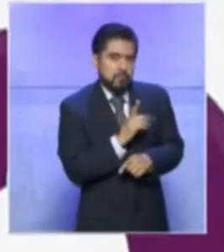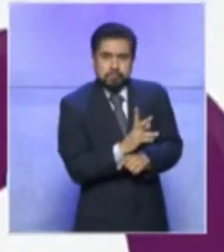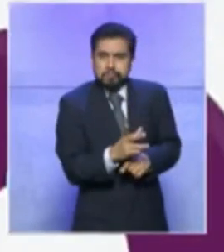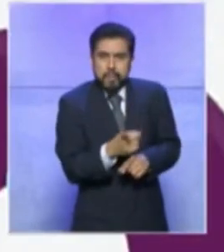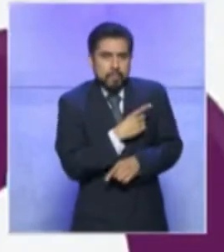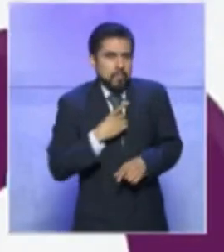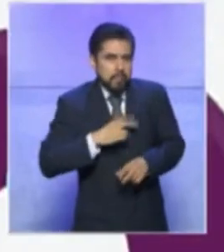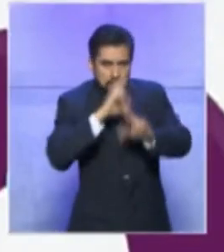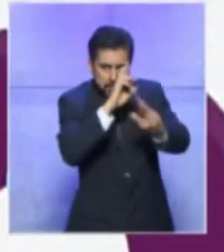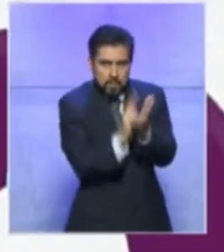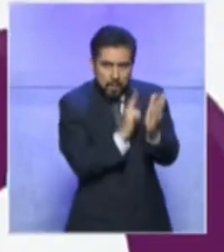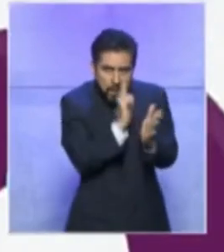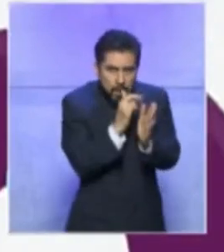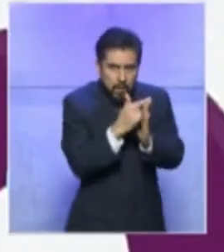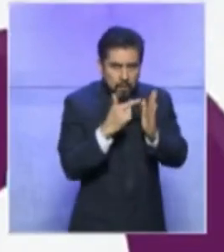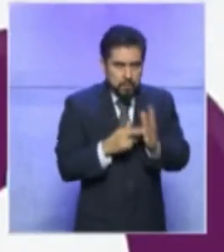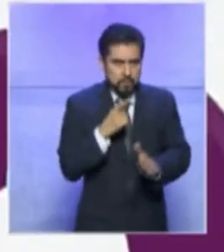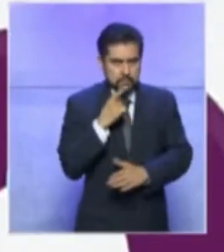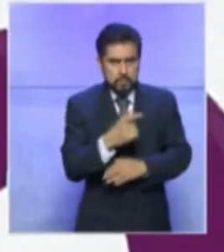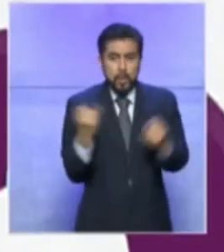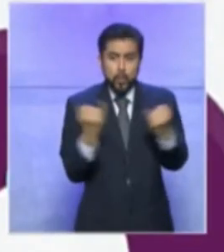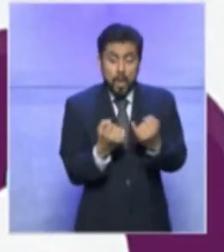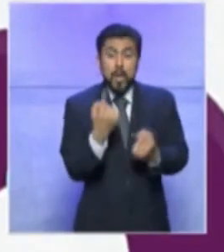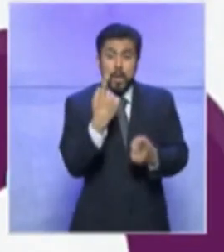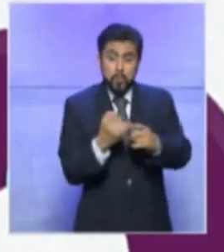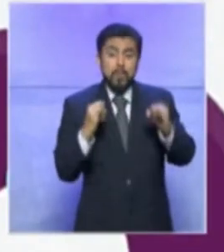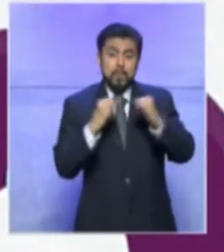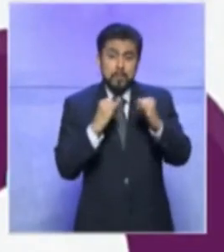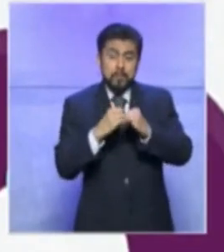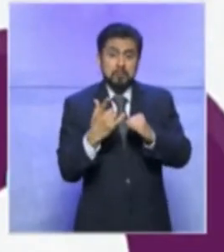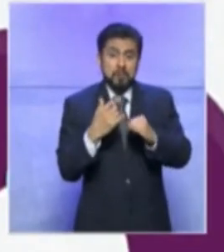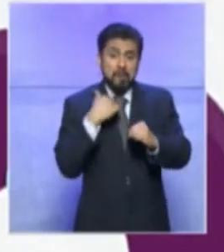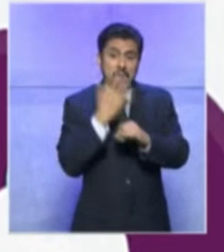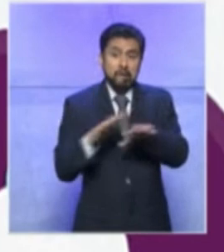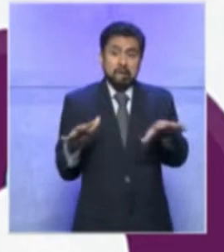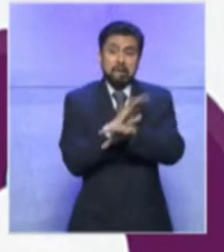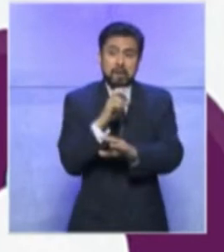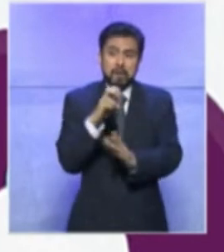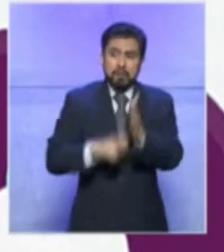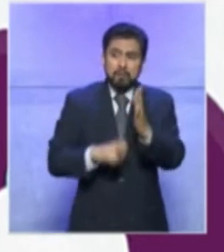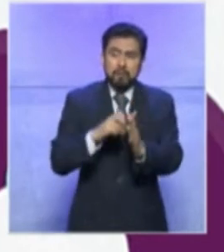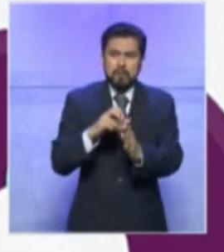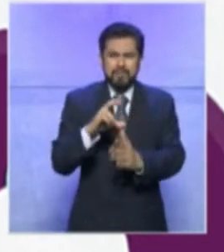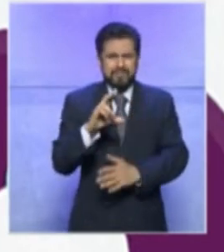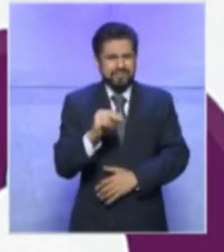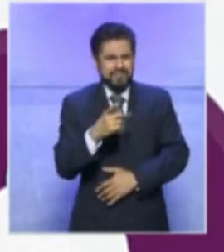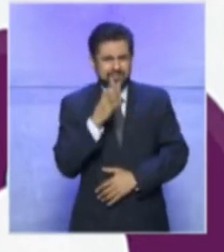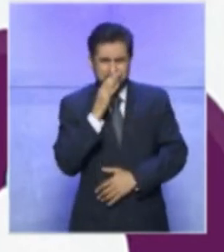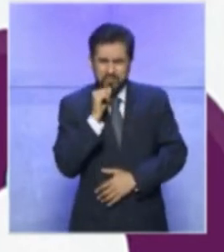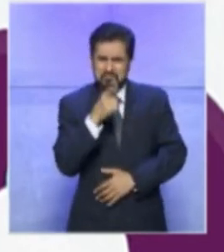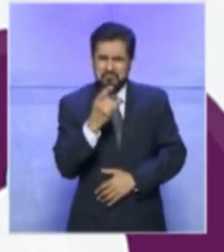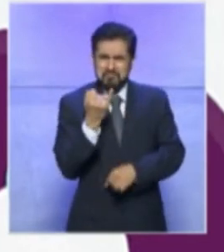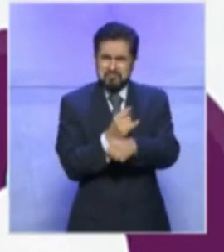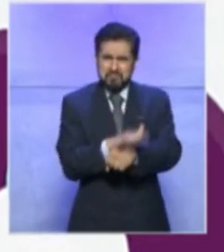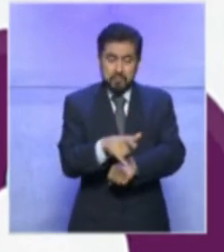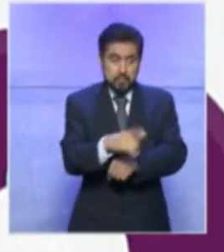de la certeza es una garantía democrática. Es bajo este contexto que quisiera recordar que la continuidad en la